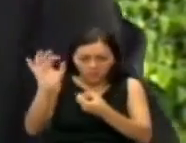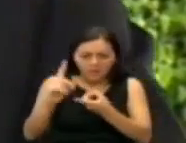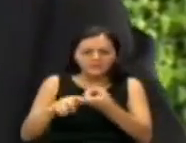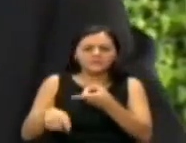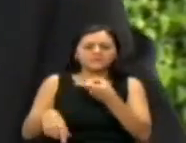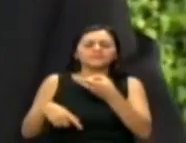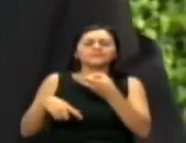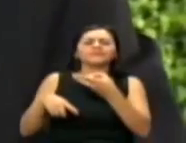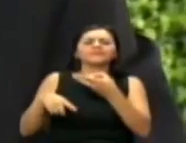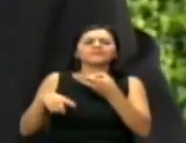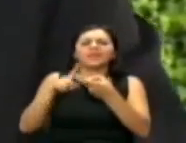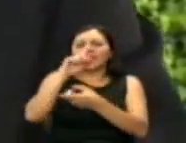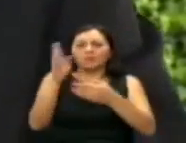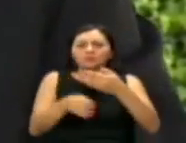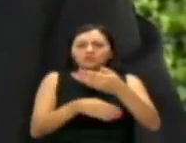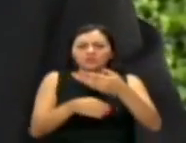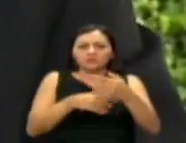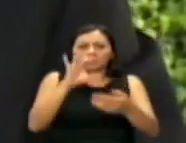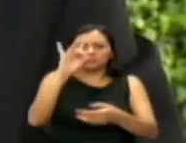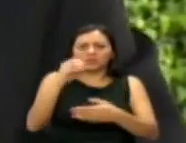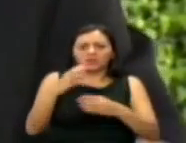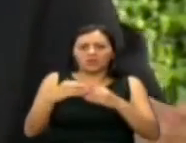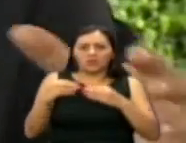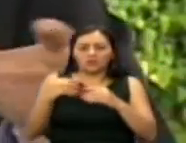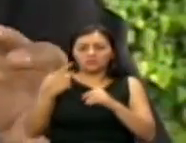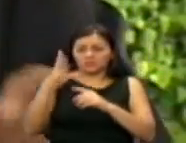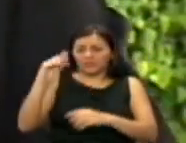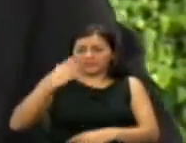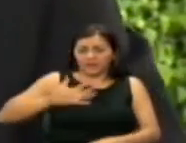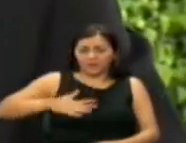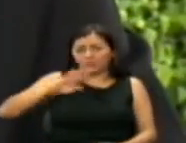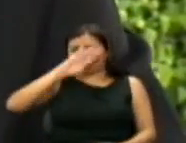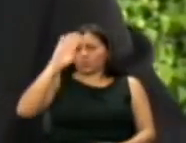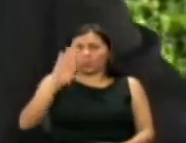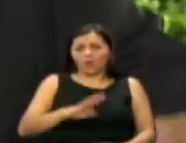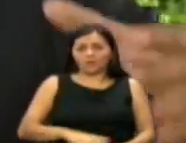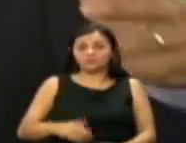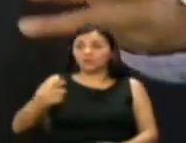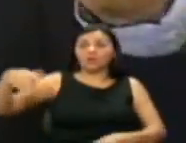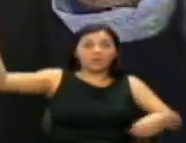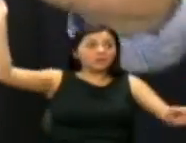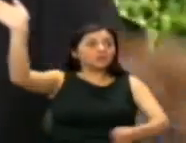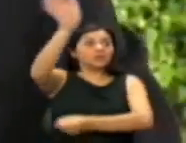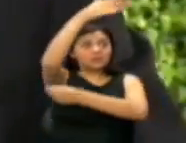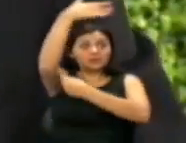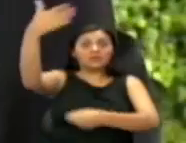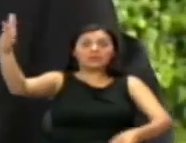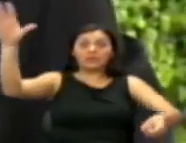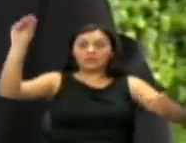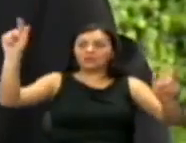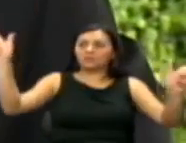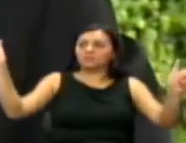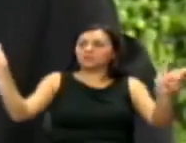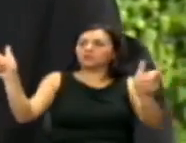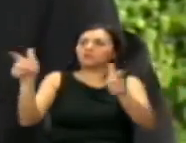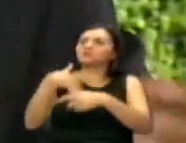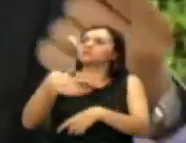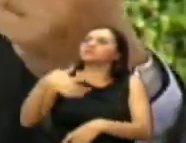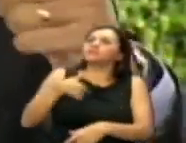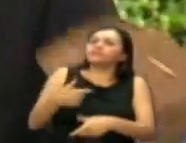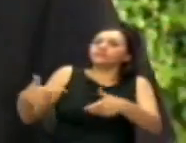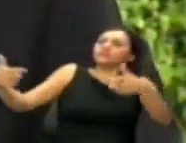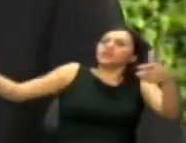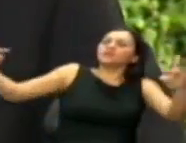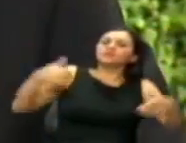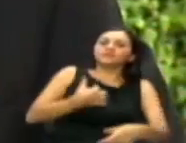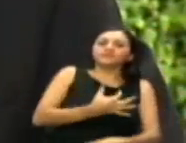cuando no se las afiliaba al IES, cuando se vistieron de luto y nos impresionaron. Creímos que éramos minoría, siempre hemos sido mayoría, pero incluso si